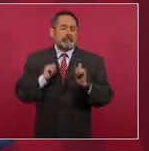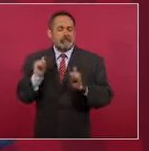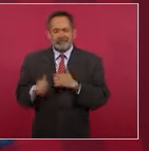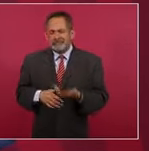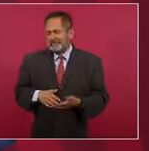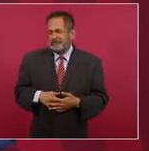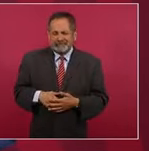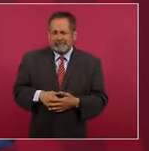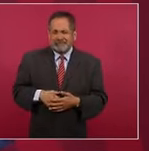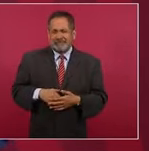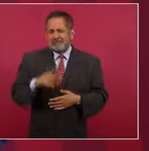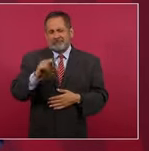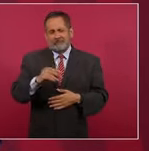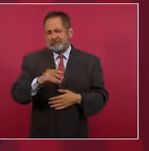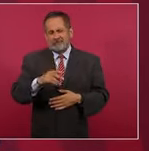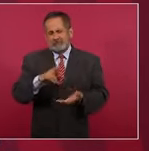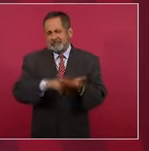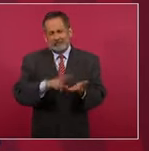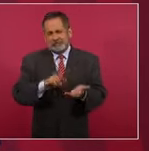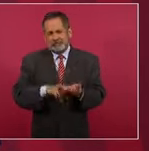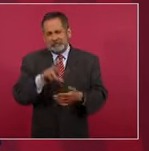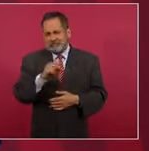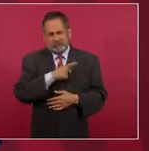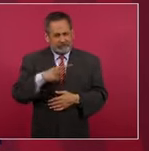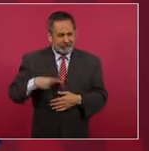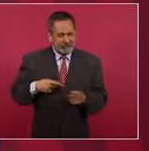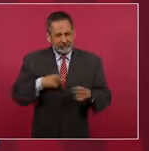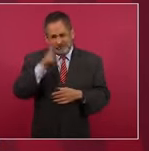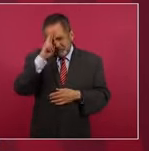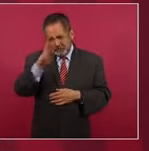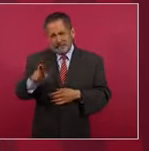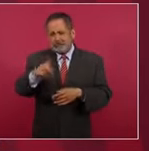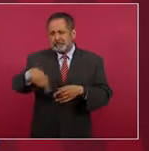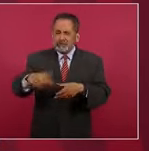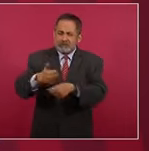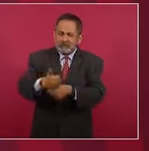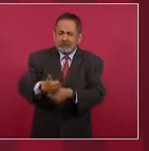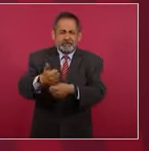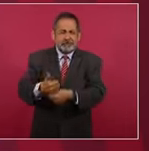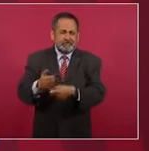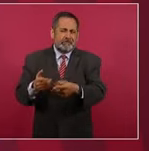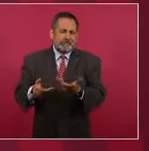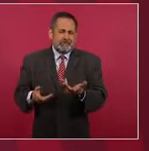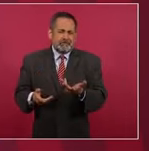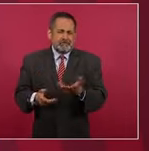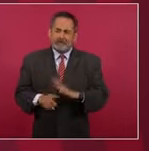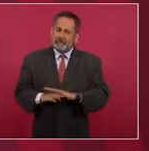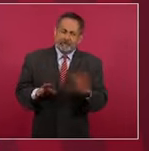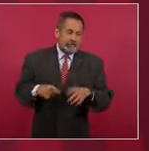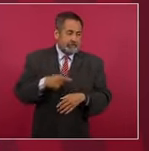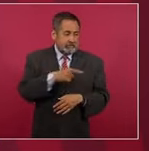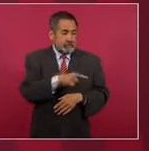Eso no se debe de hacer, es un asunto moral, pero tampoco les ayuda,